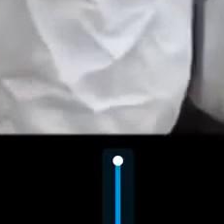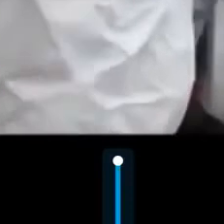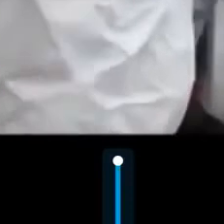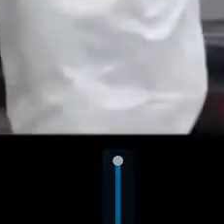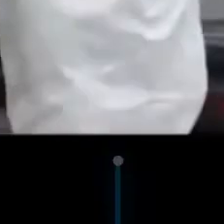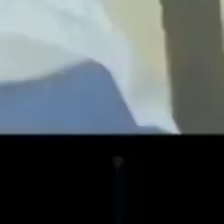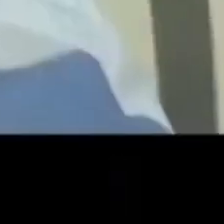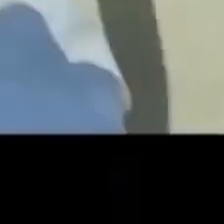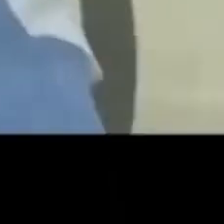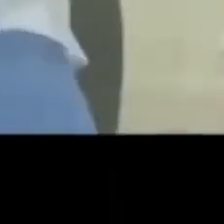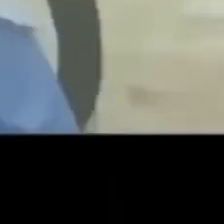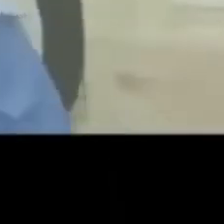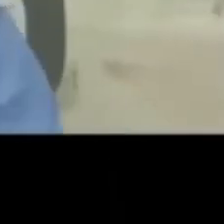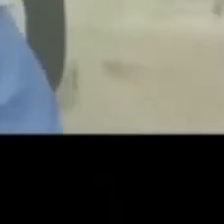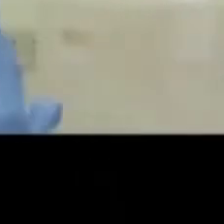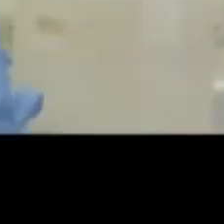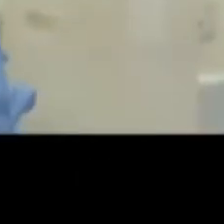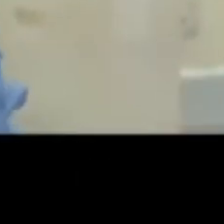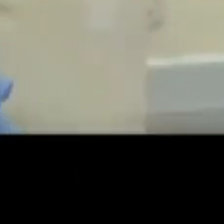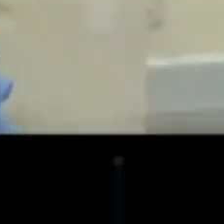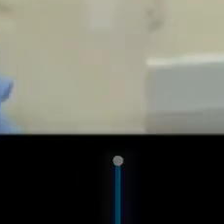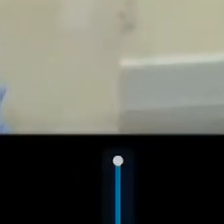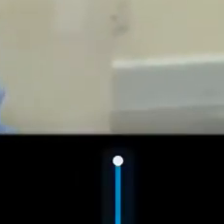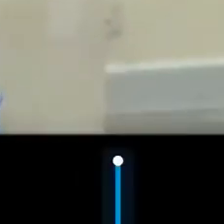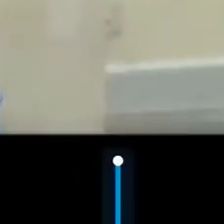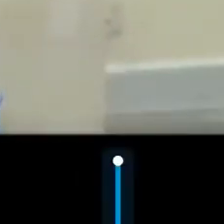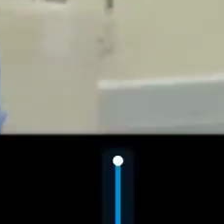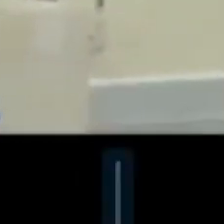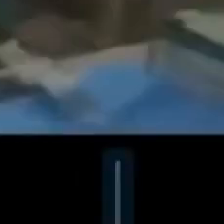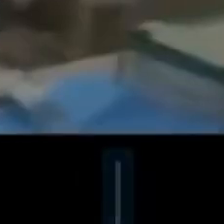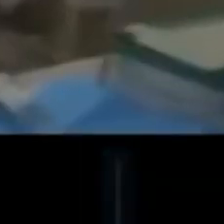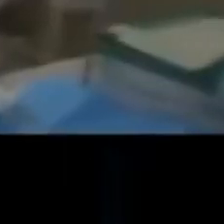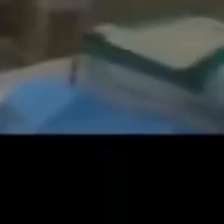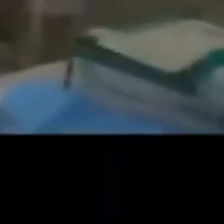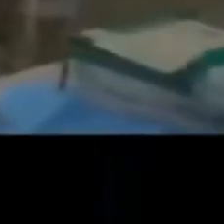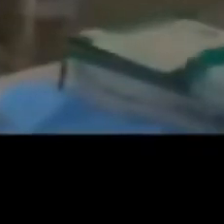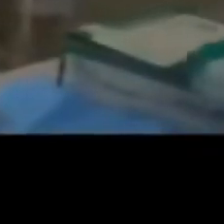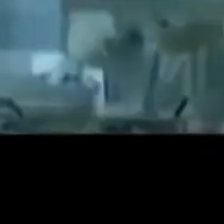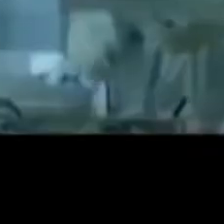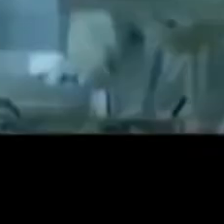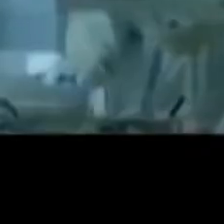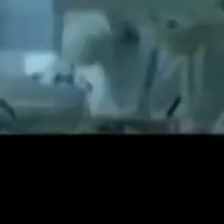reciente aparición. Por ejemplo, por enfermedades que se transmiten de